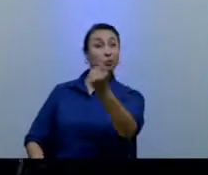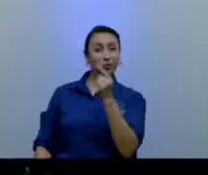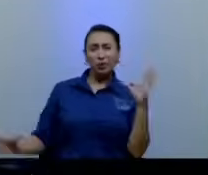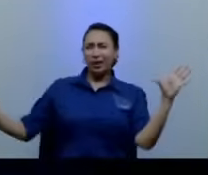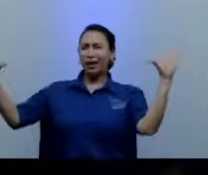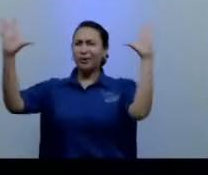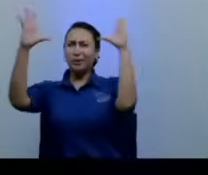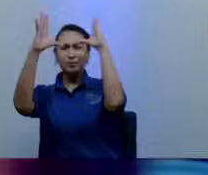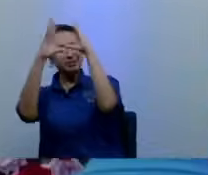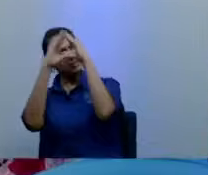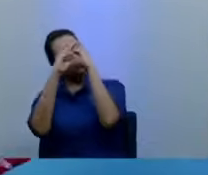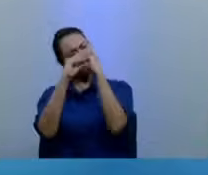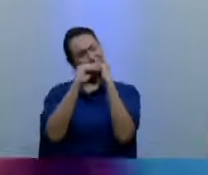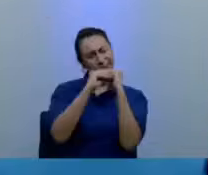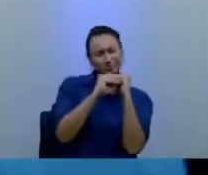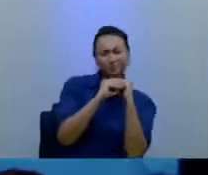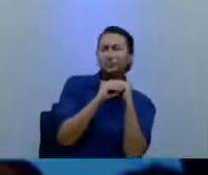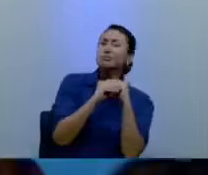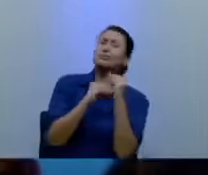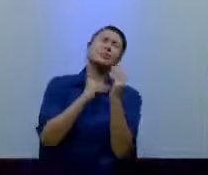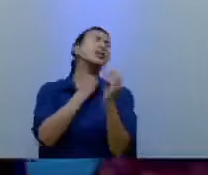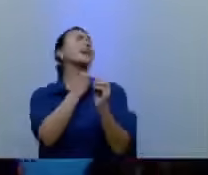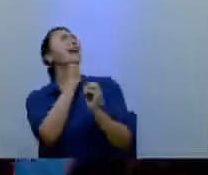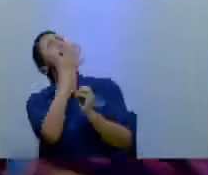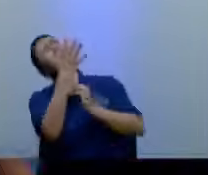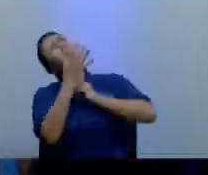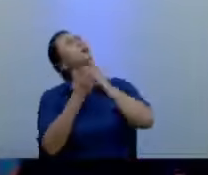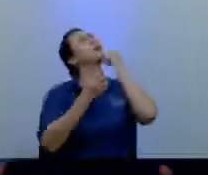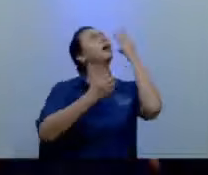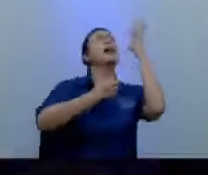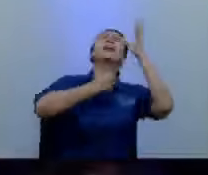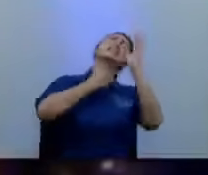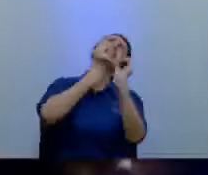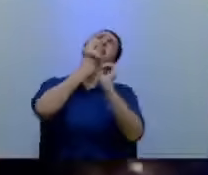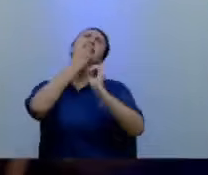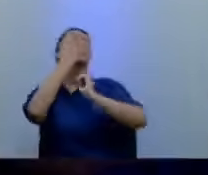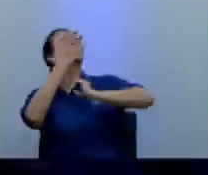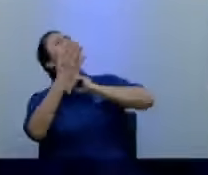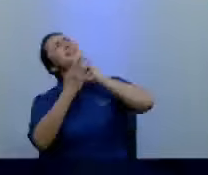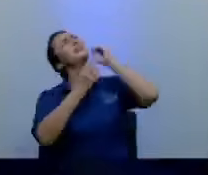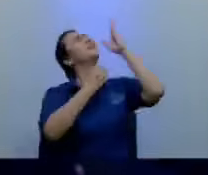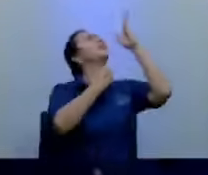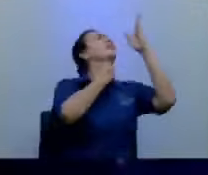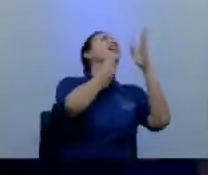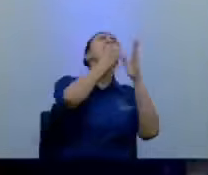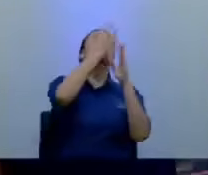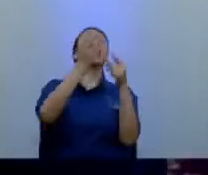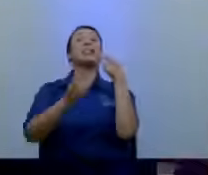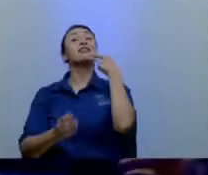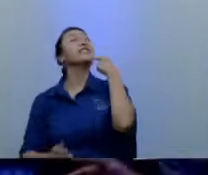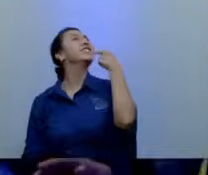Rey. Y toda la noche sin parar, cantando alabanzas al Señor.